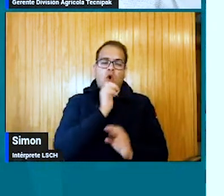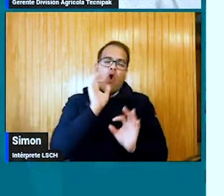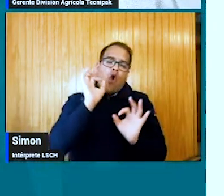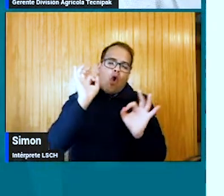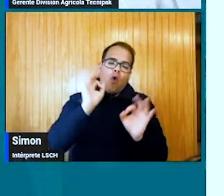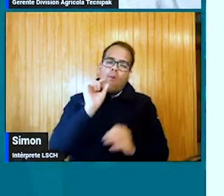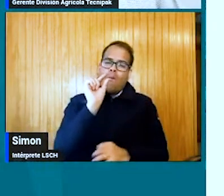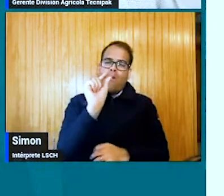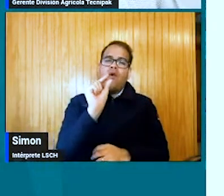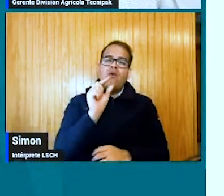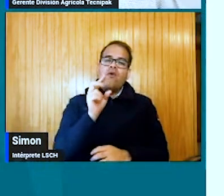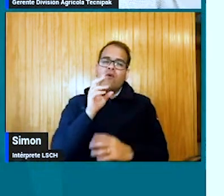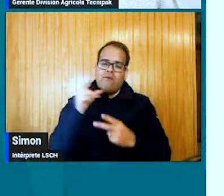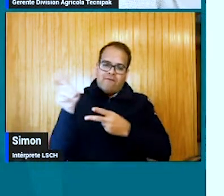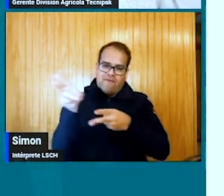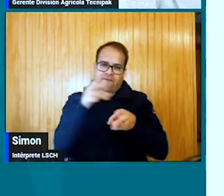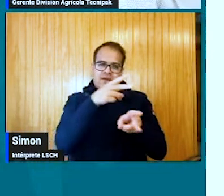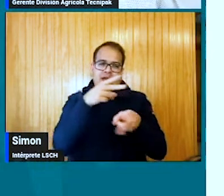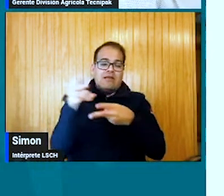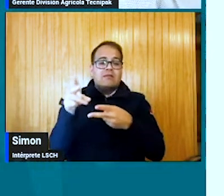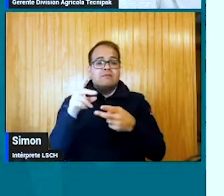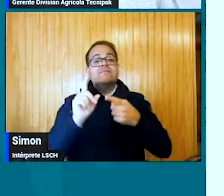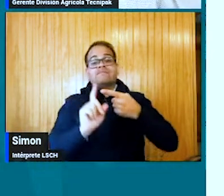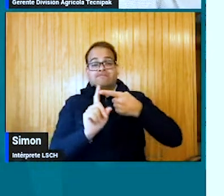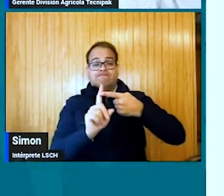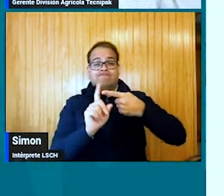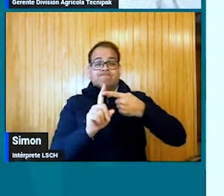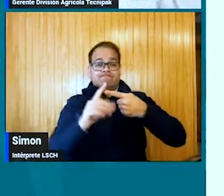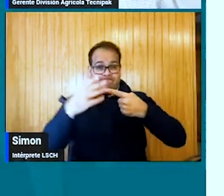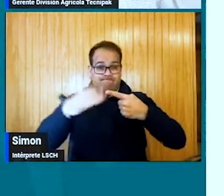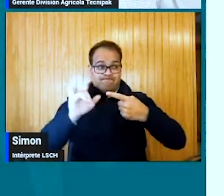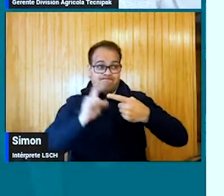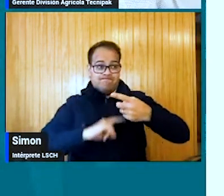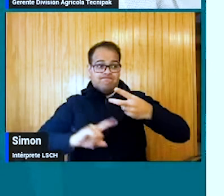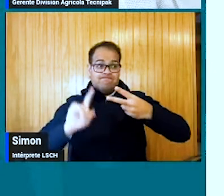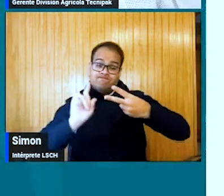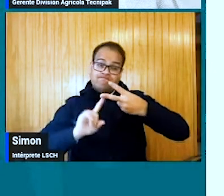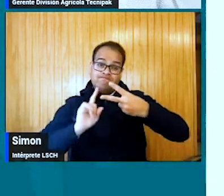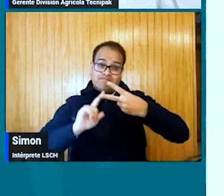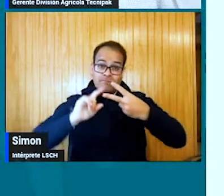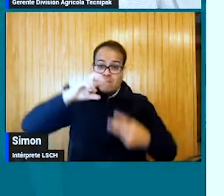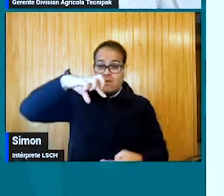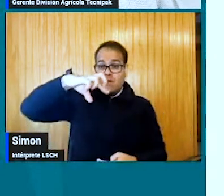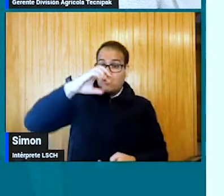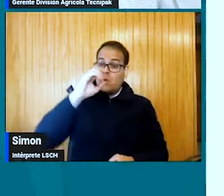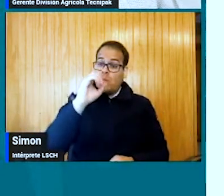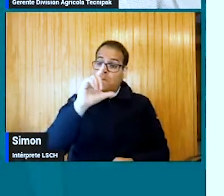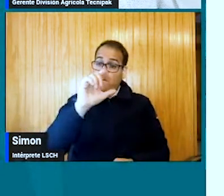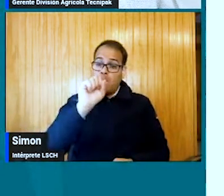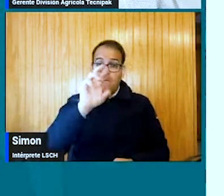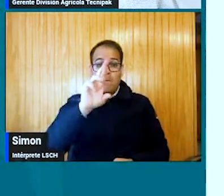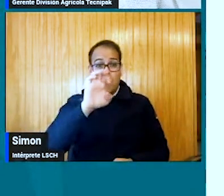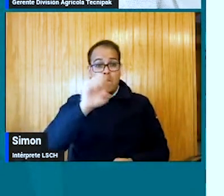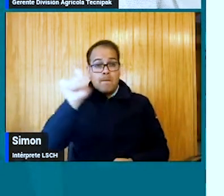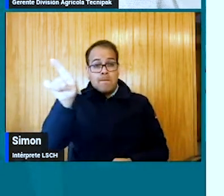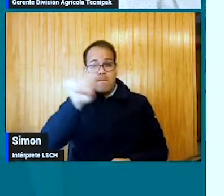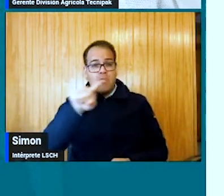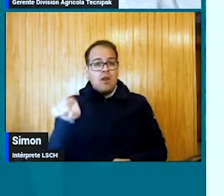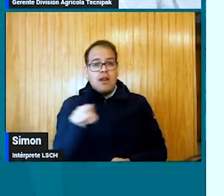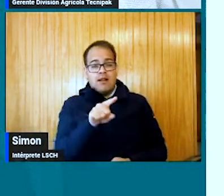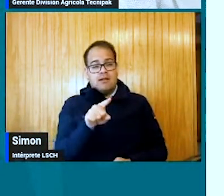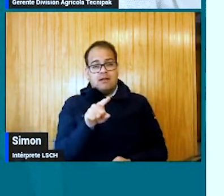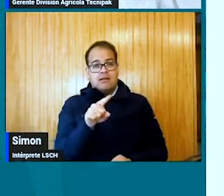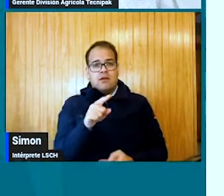viento. Y después están las heladas polares. Estas heladas